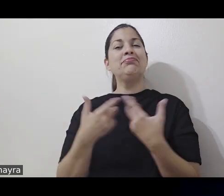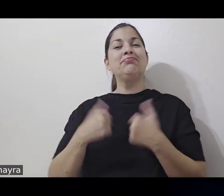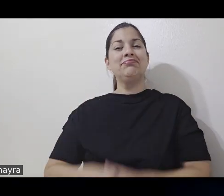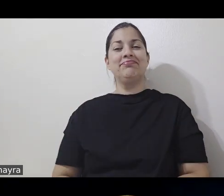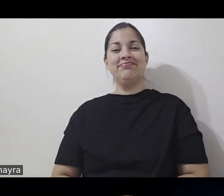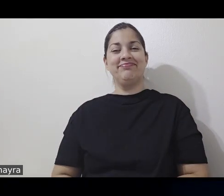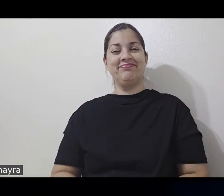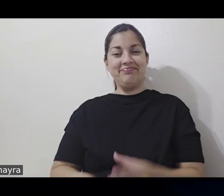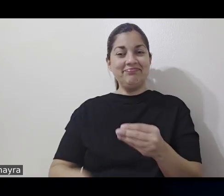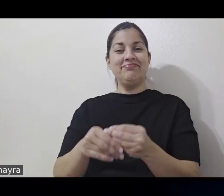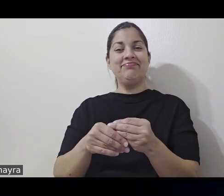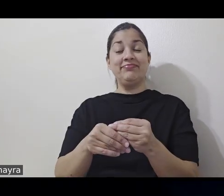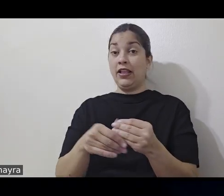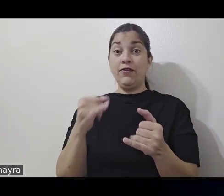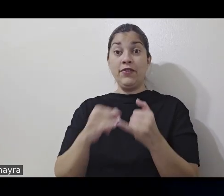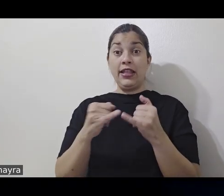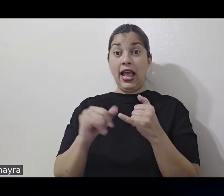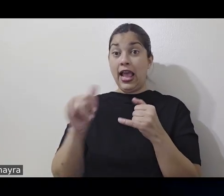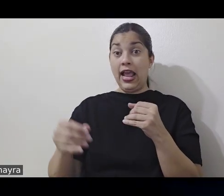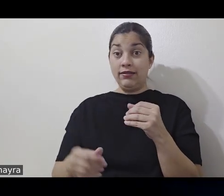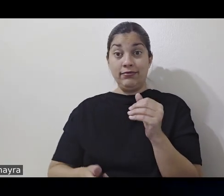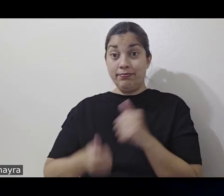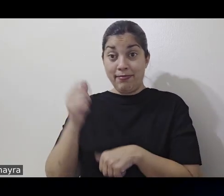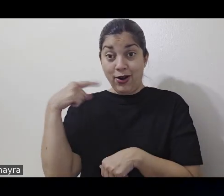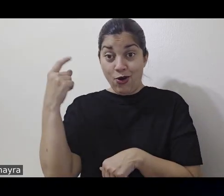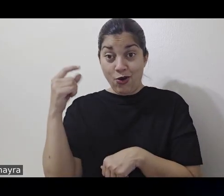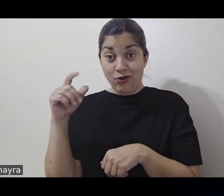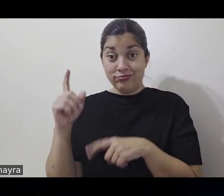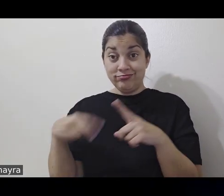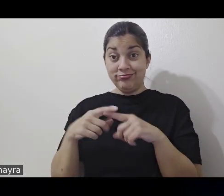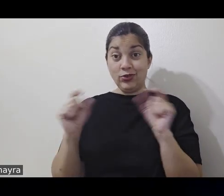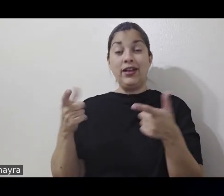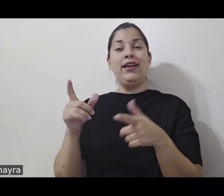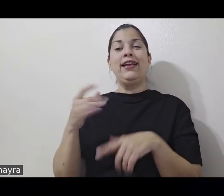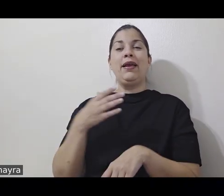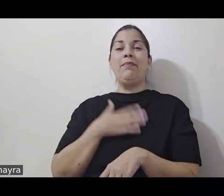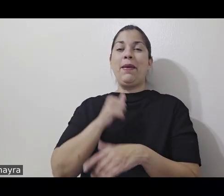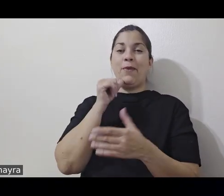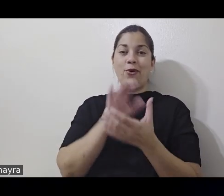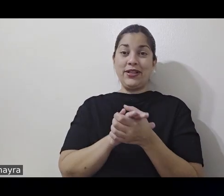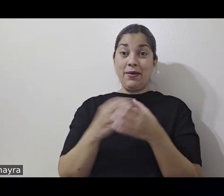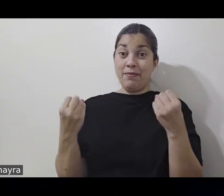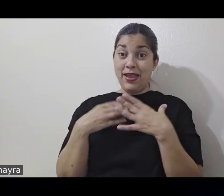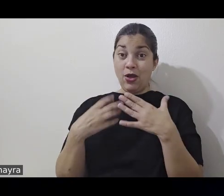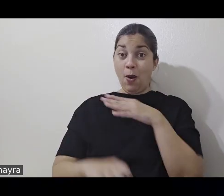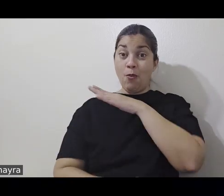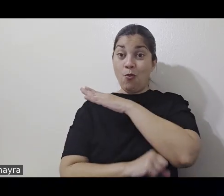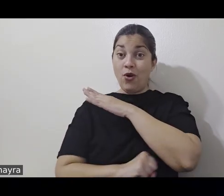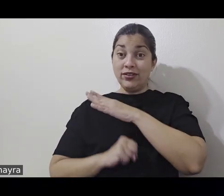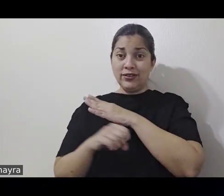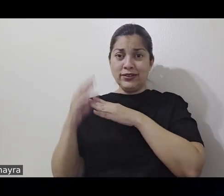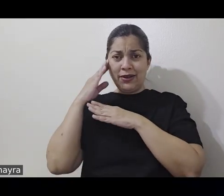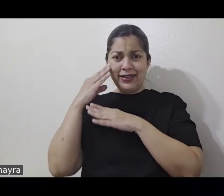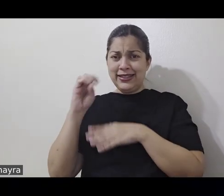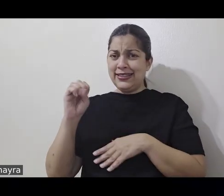puse. Okay. El final es el más loco de todos los cuentos porque es mi esposa le tenía miedo a los puentes, a estos puentes